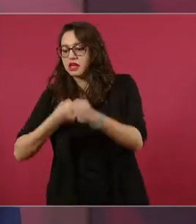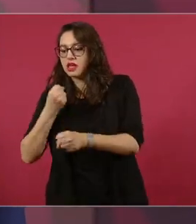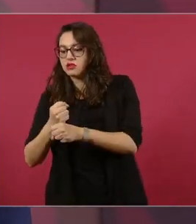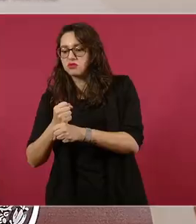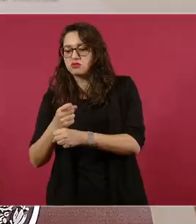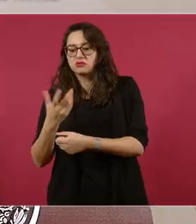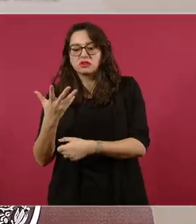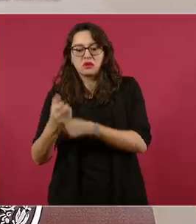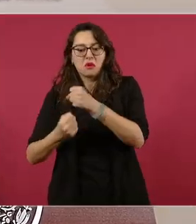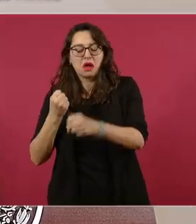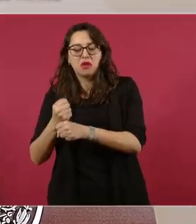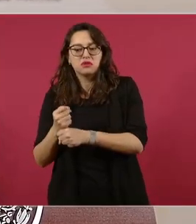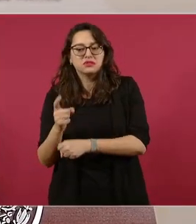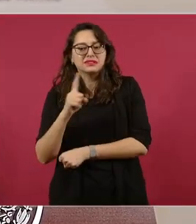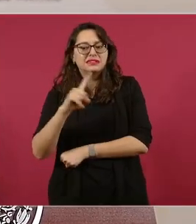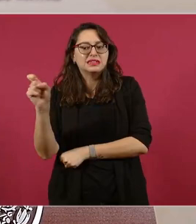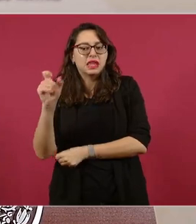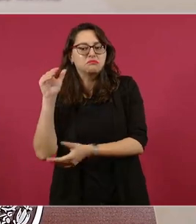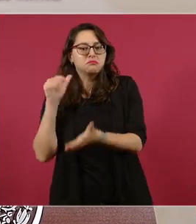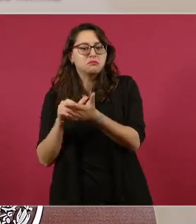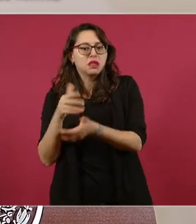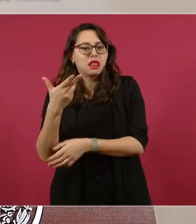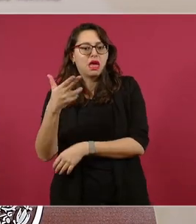en 5 años.